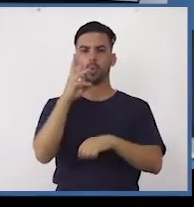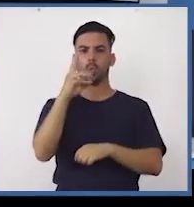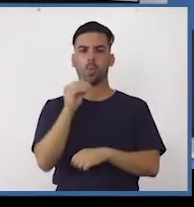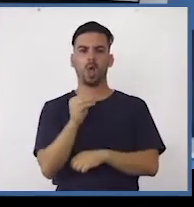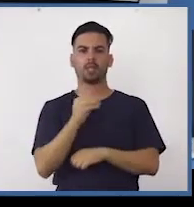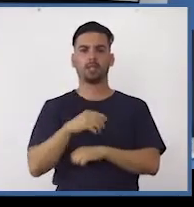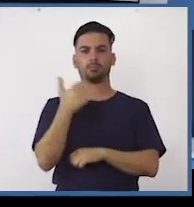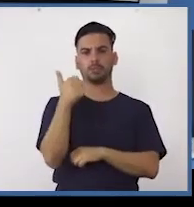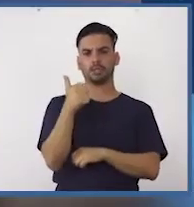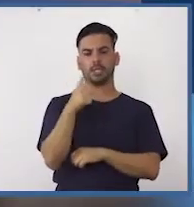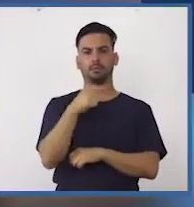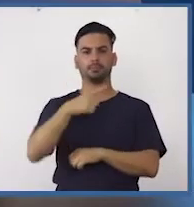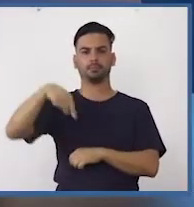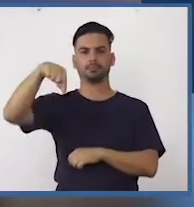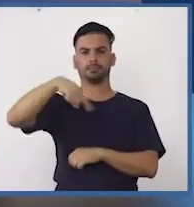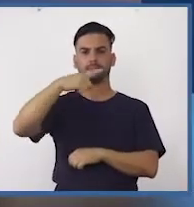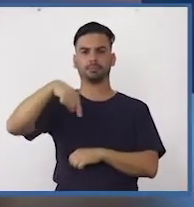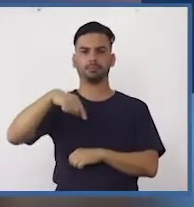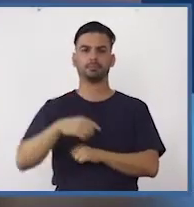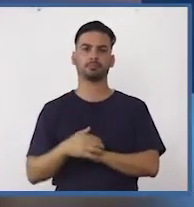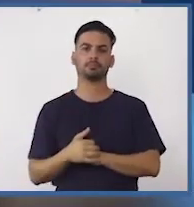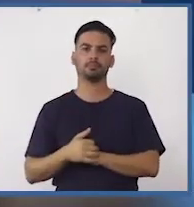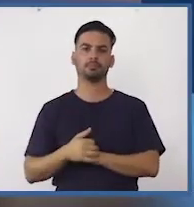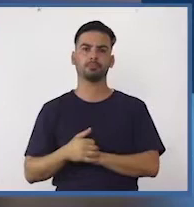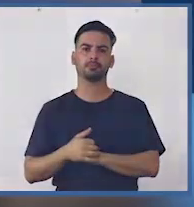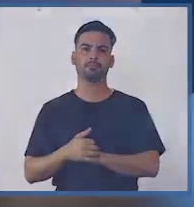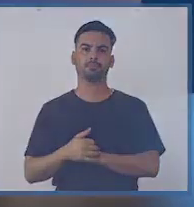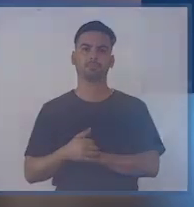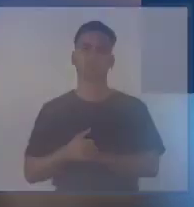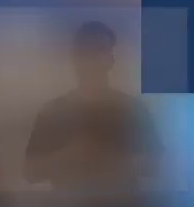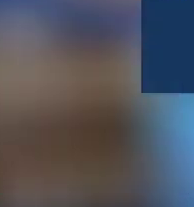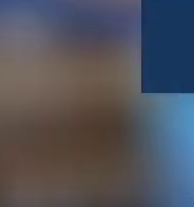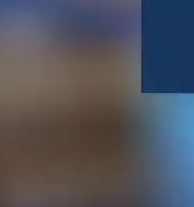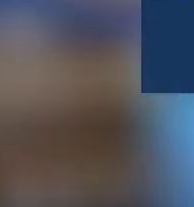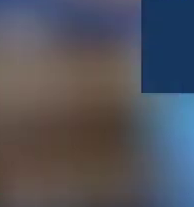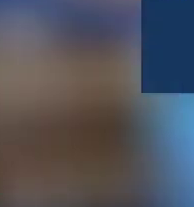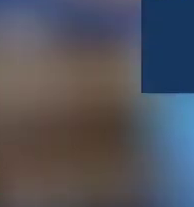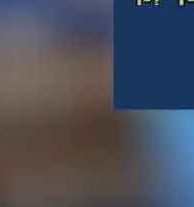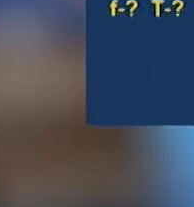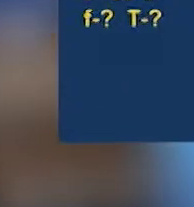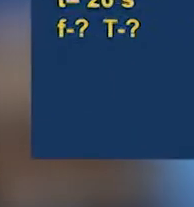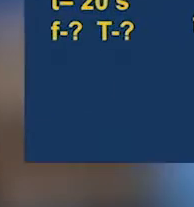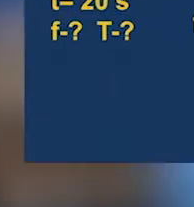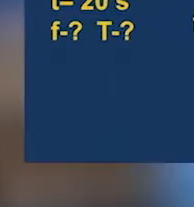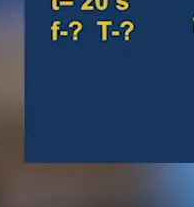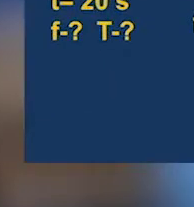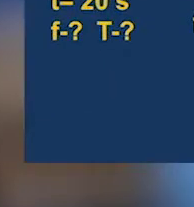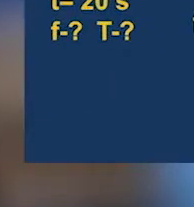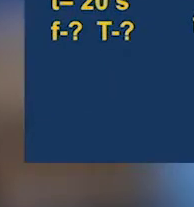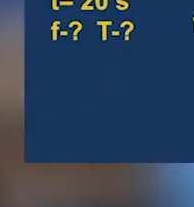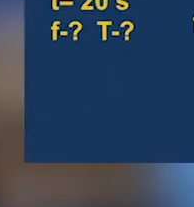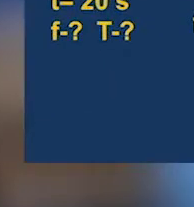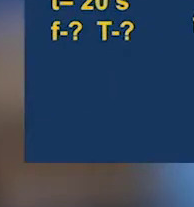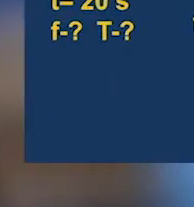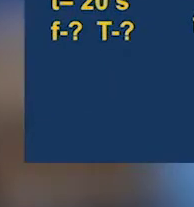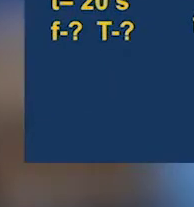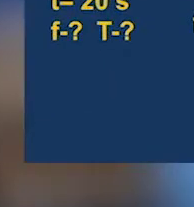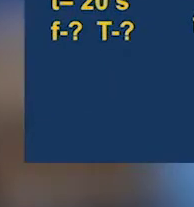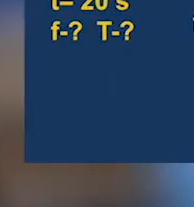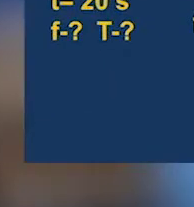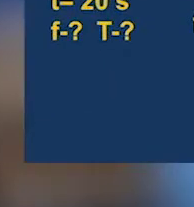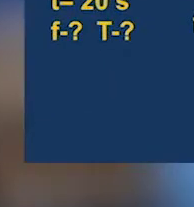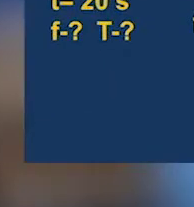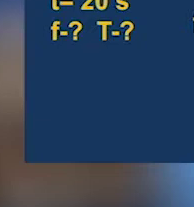oscilaciones? 10 segundos. ¿Está claro? Por lo tanto, si conozco que en 10 segundos, que en 20 segundos realizó 10 oscilaciones, puedo determinar entonces